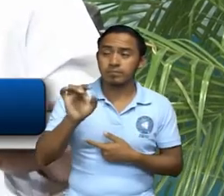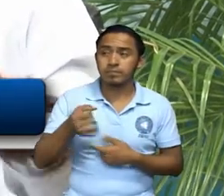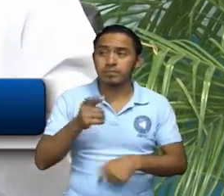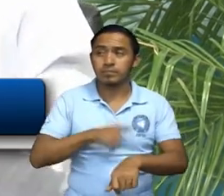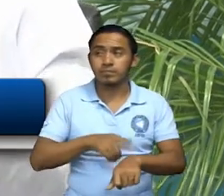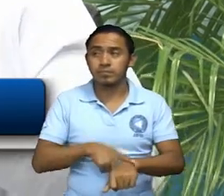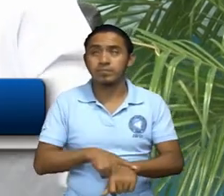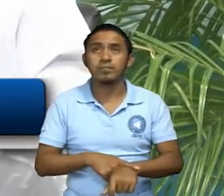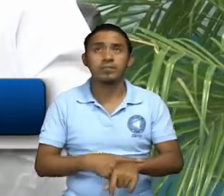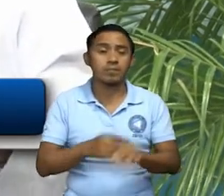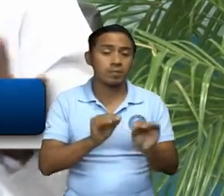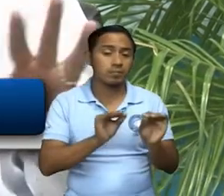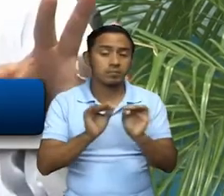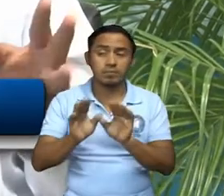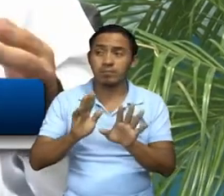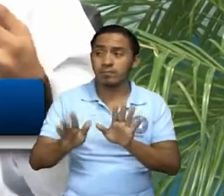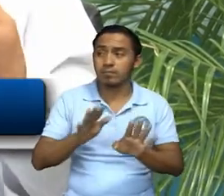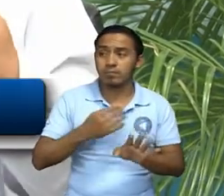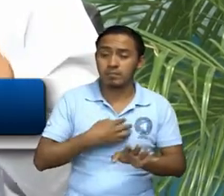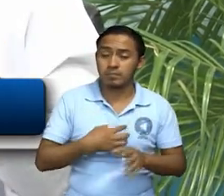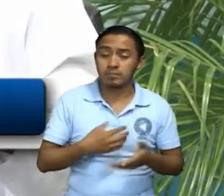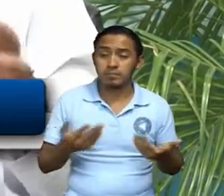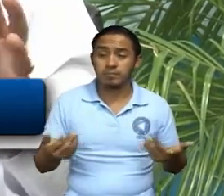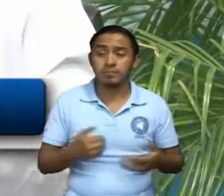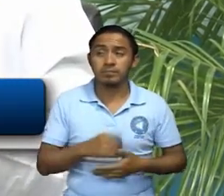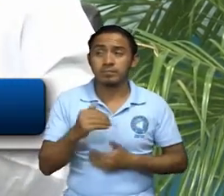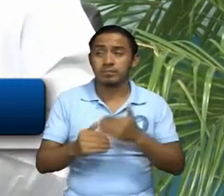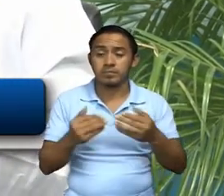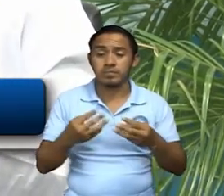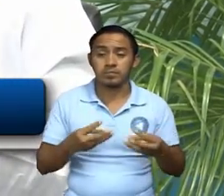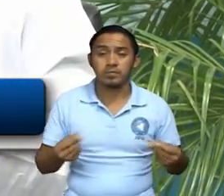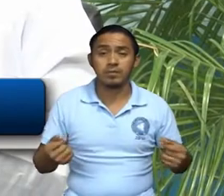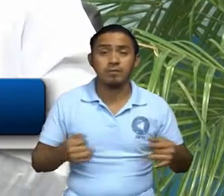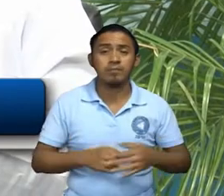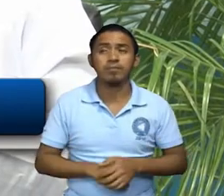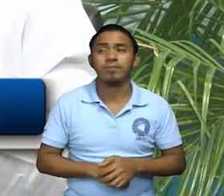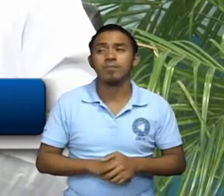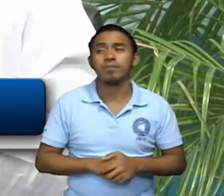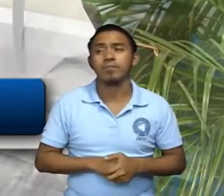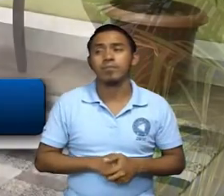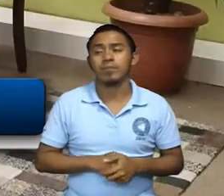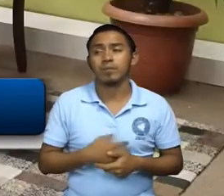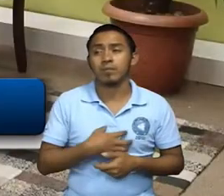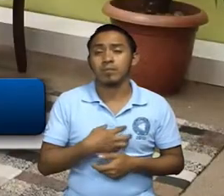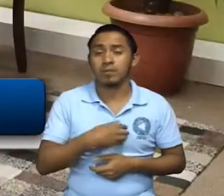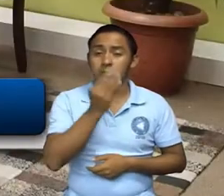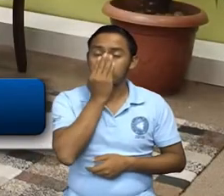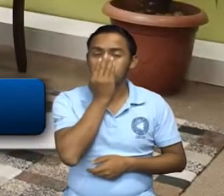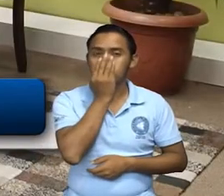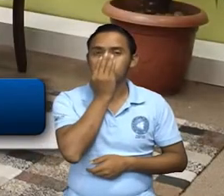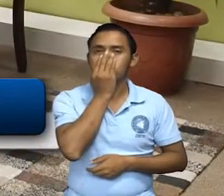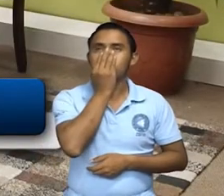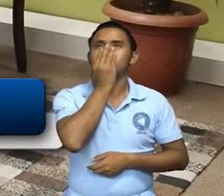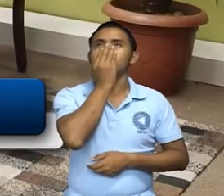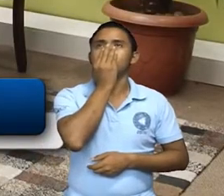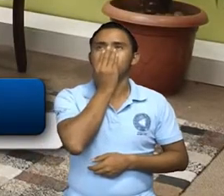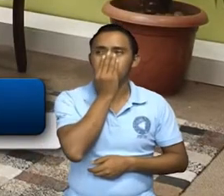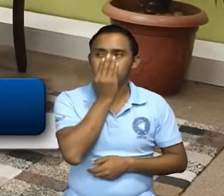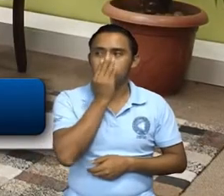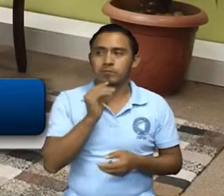que dejar que el virus haga su efecto y él poco a poco se está yendo. Por ejemplo, nebulizarse también. La